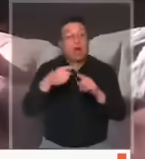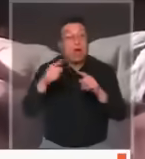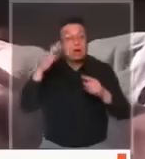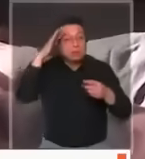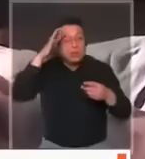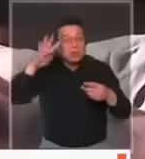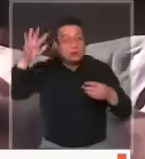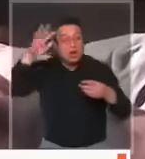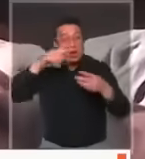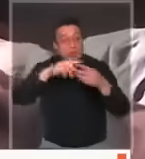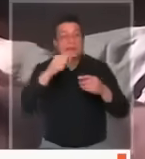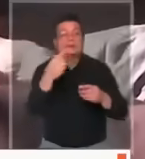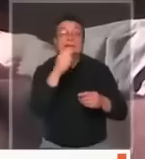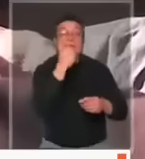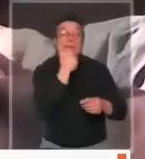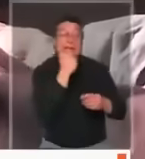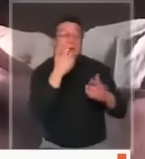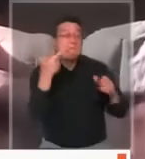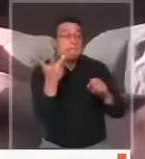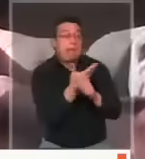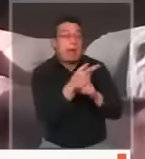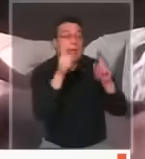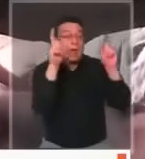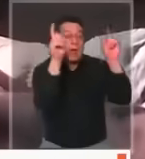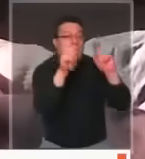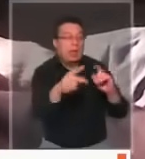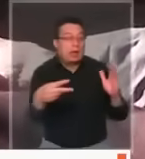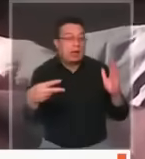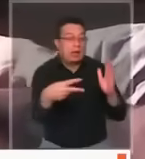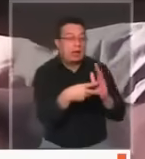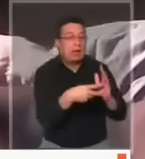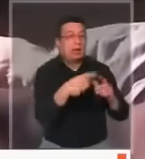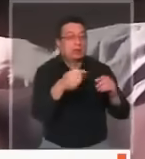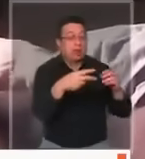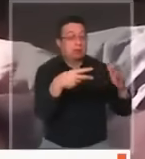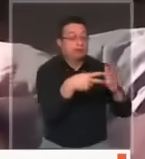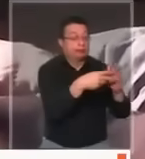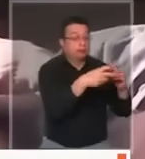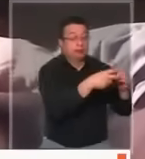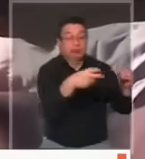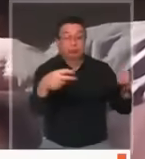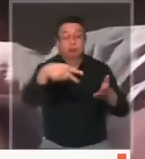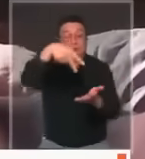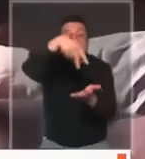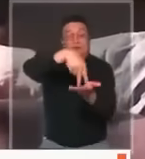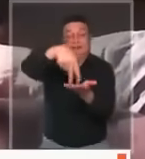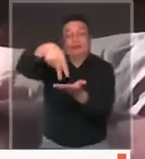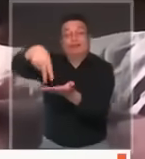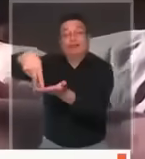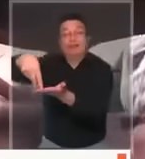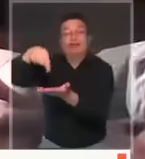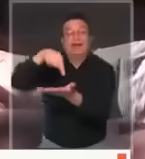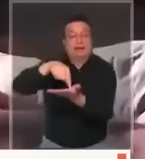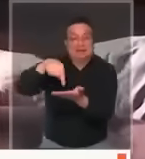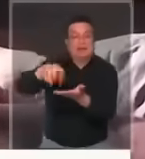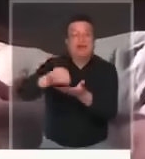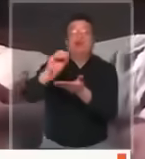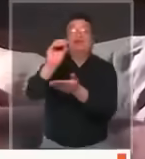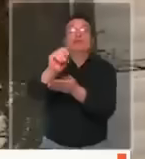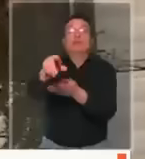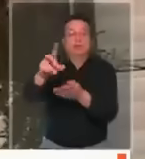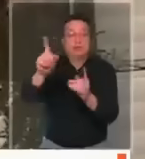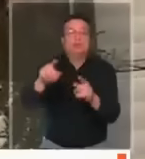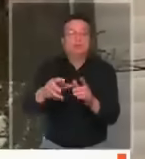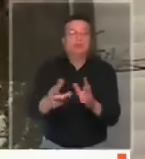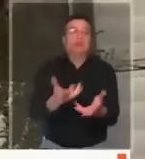podría también ser una falla eléctrica relacionado con un alargador que alimentaba justamente a esa estufa